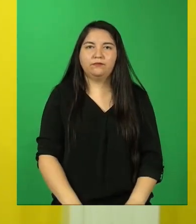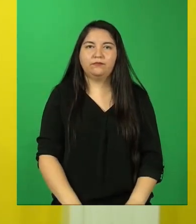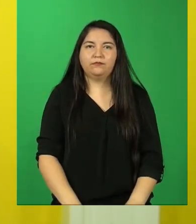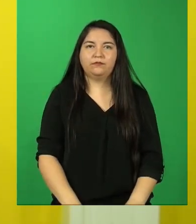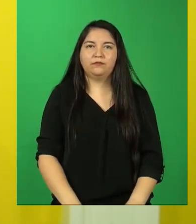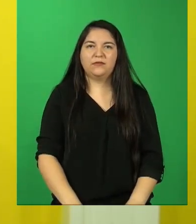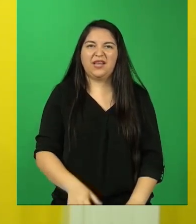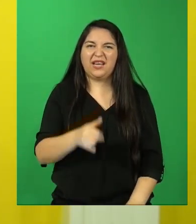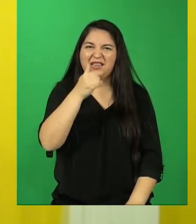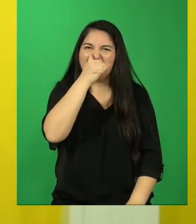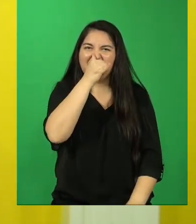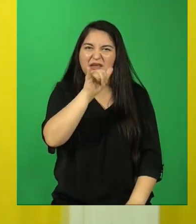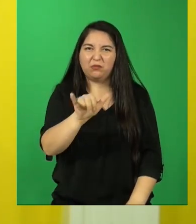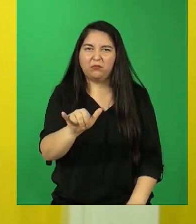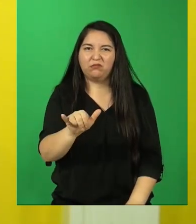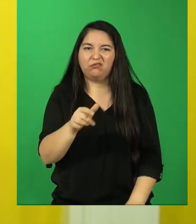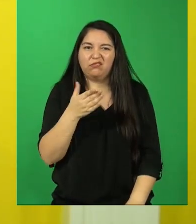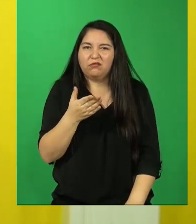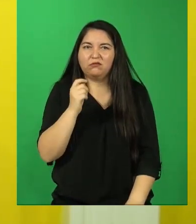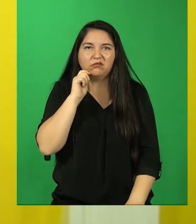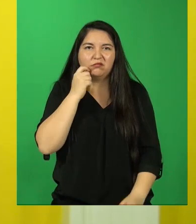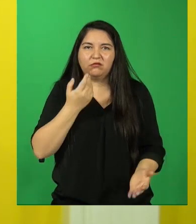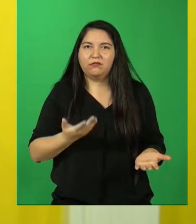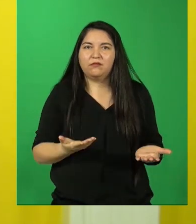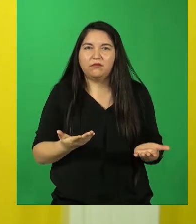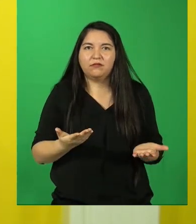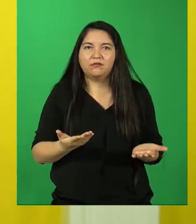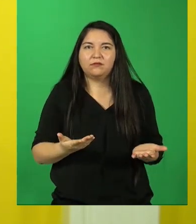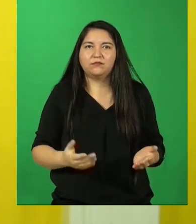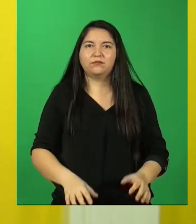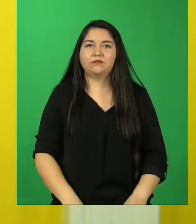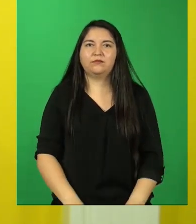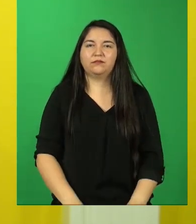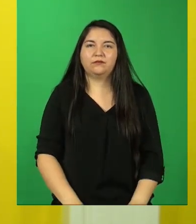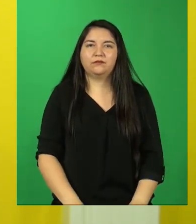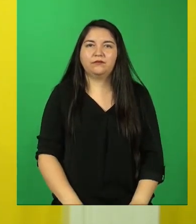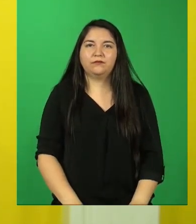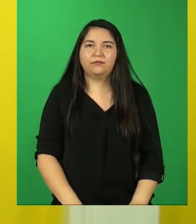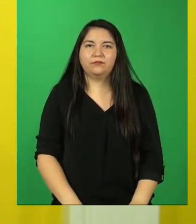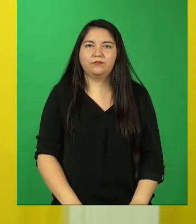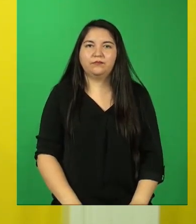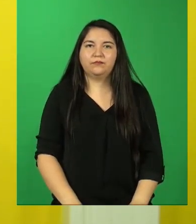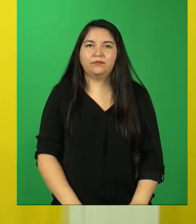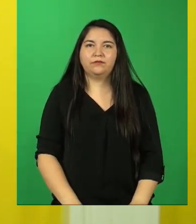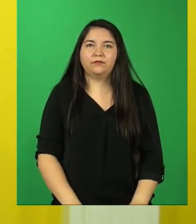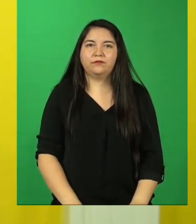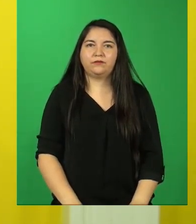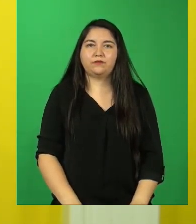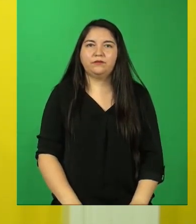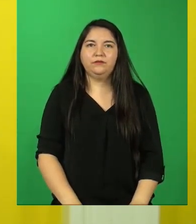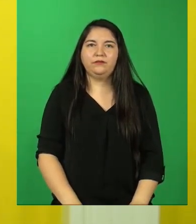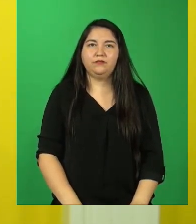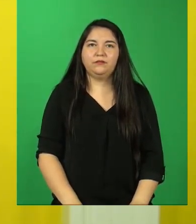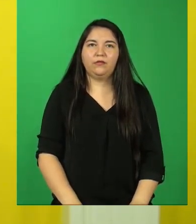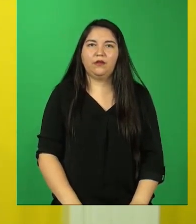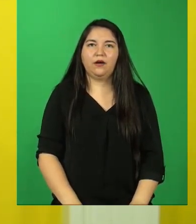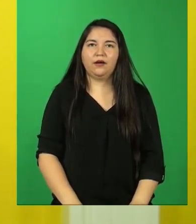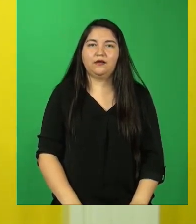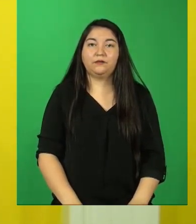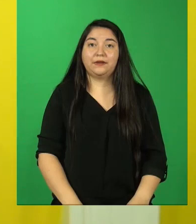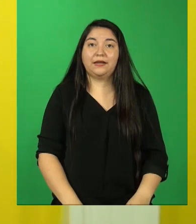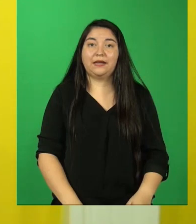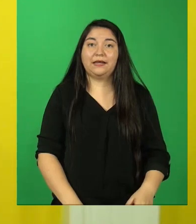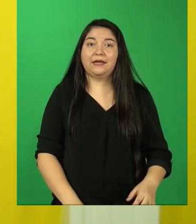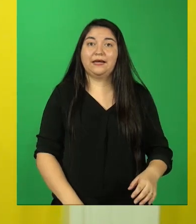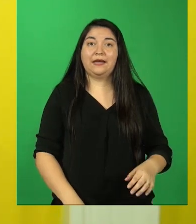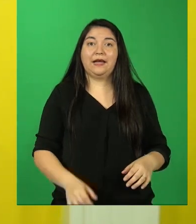El tiempo. ¿A qué se refiere el tiempo? Que es el elemento del cuento. Se refiere a la duración de los